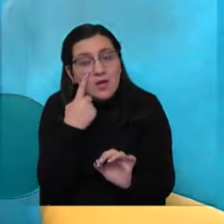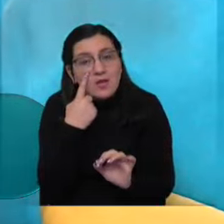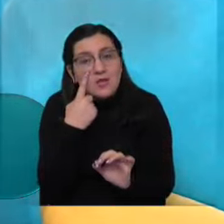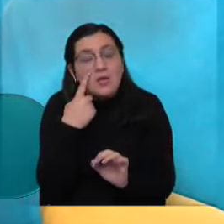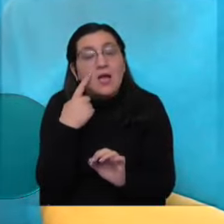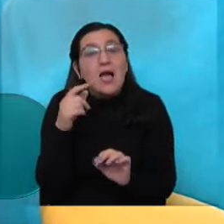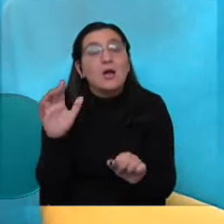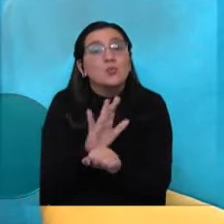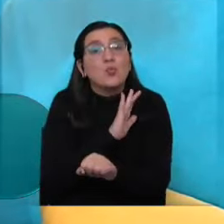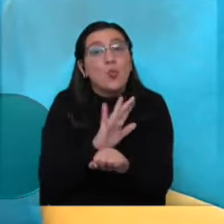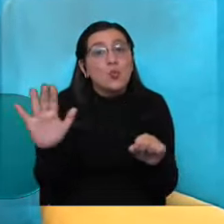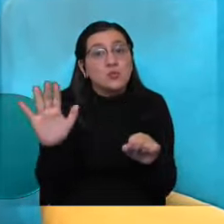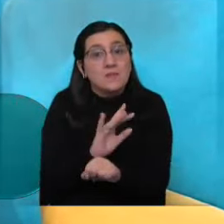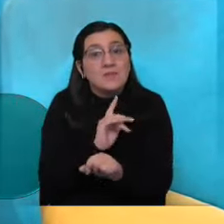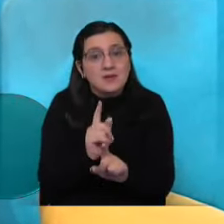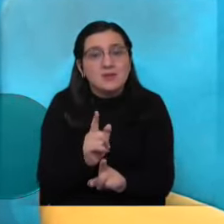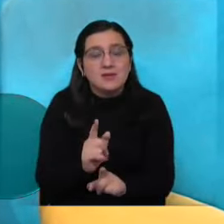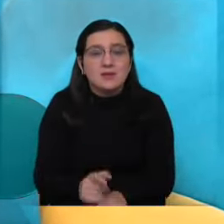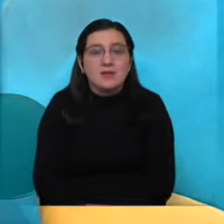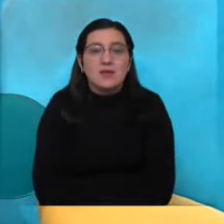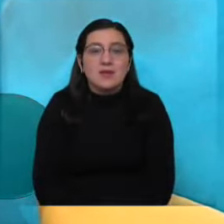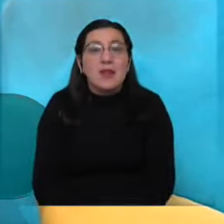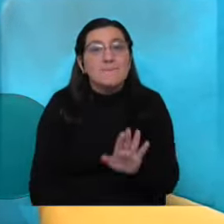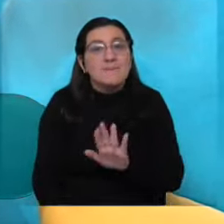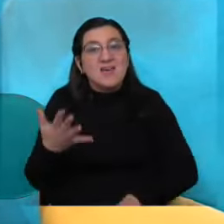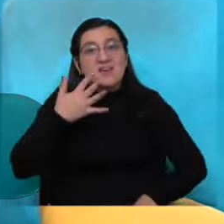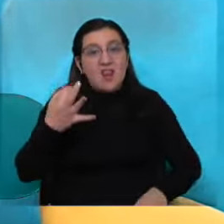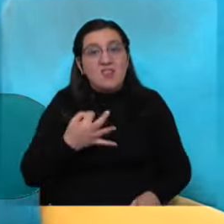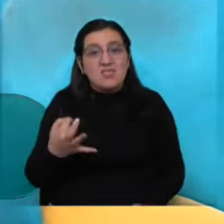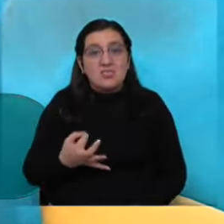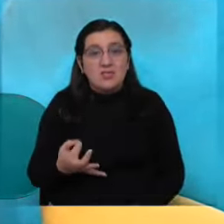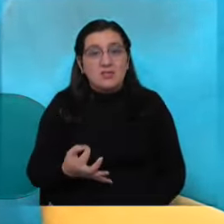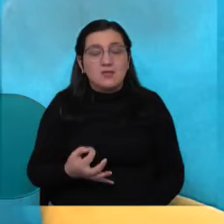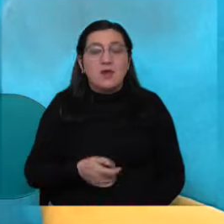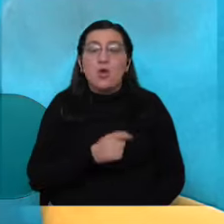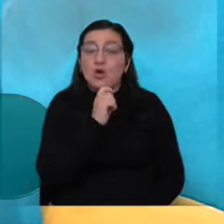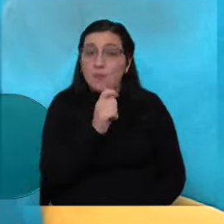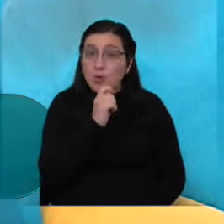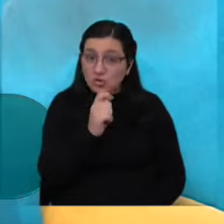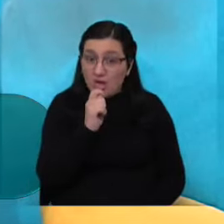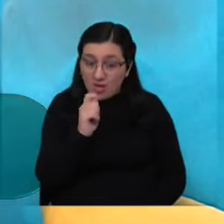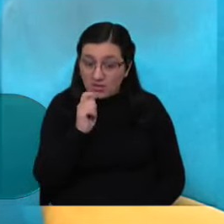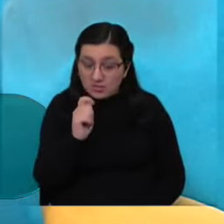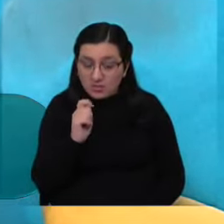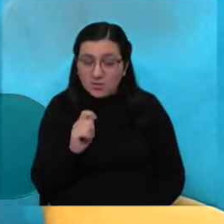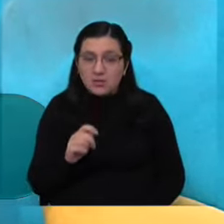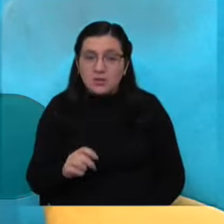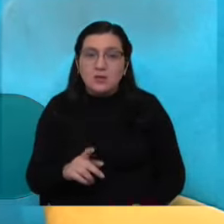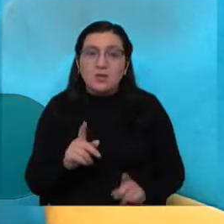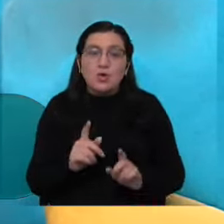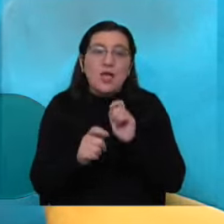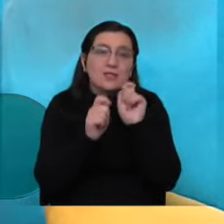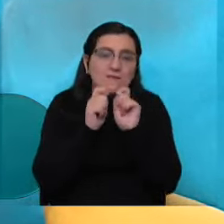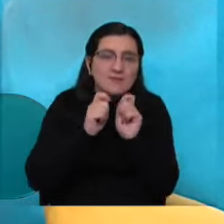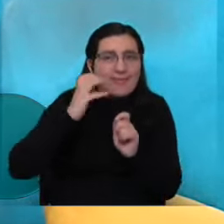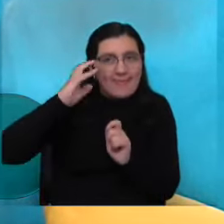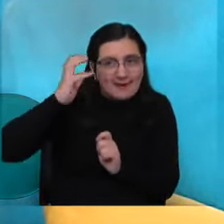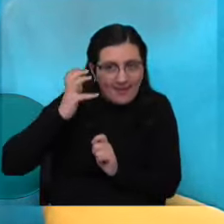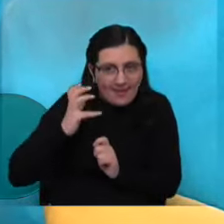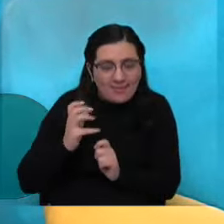de ficción era más realista vamos a decir en los reportajes Y en todo lo que tiene que ver con entrevistas radiales